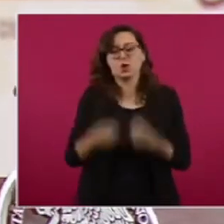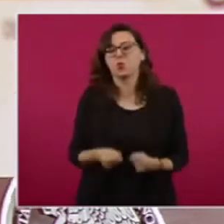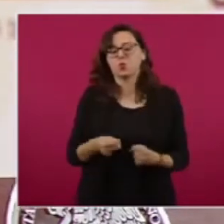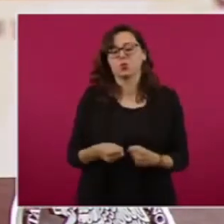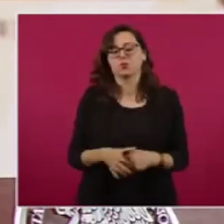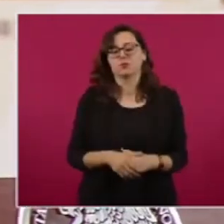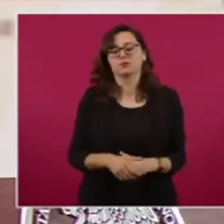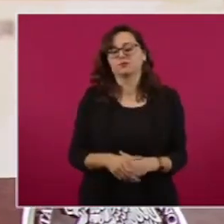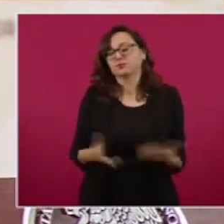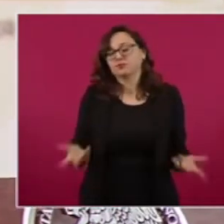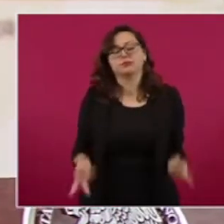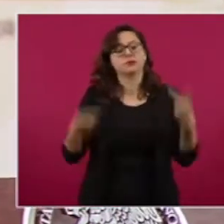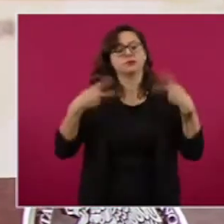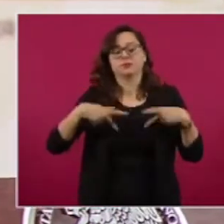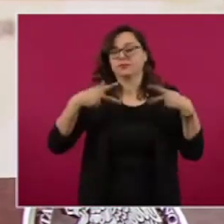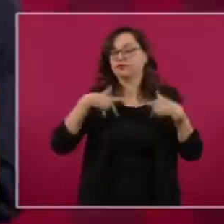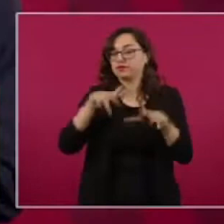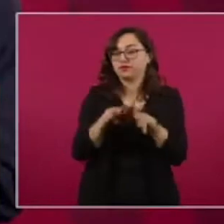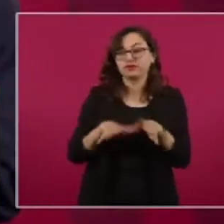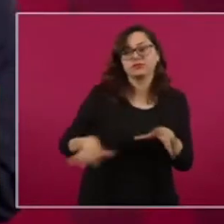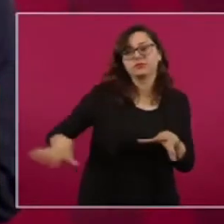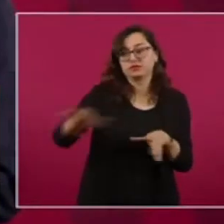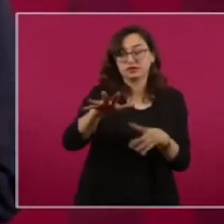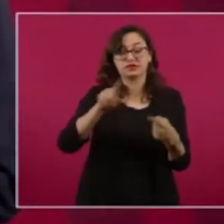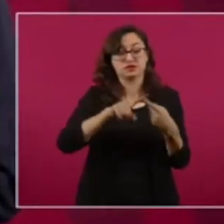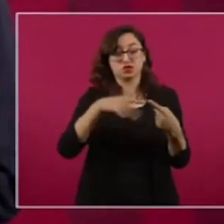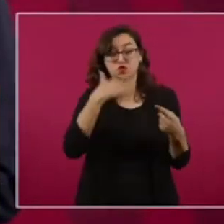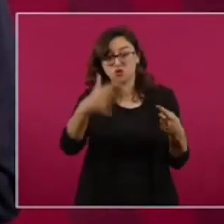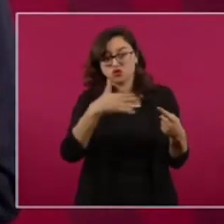Ya la gente no quiere corrupción,